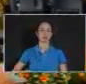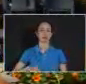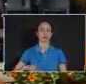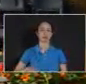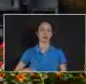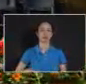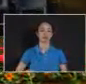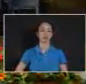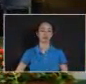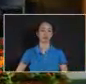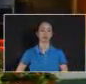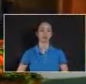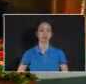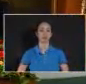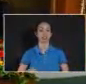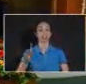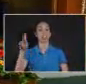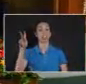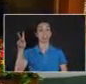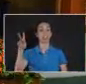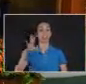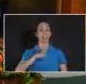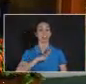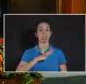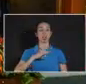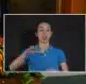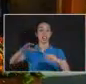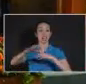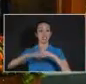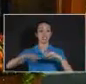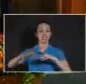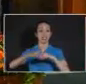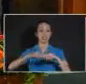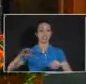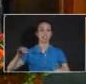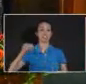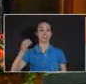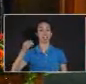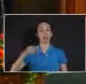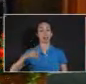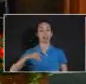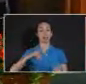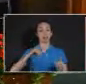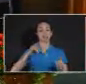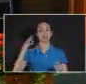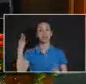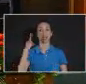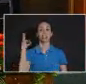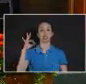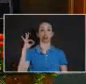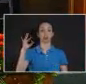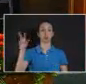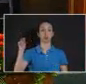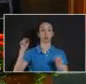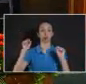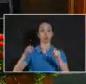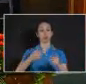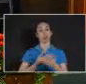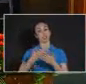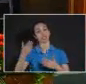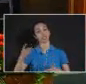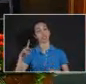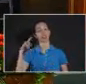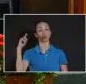pero guatemalteco. Y tenían una actividad ellos a la que el pastor ya no pudo ir porque se enfermó. Y uno de